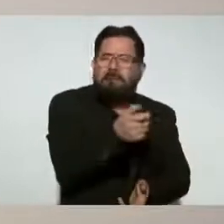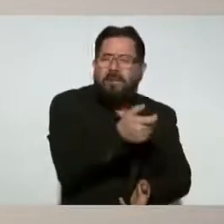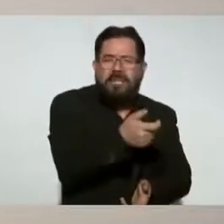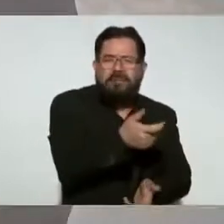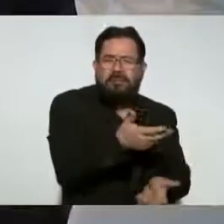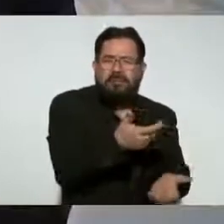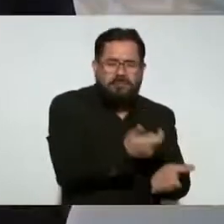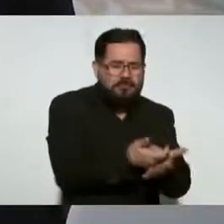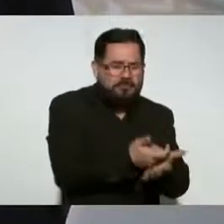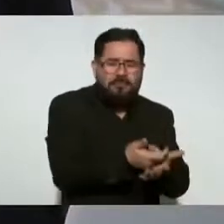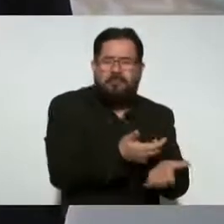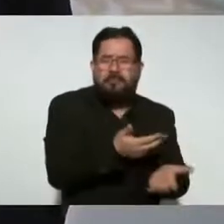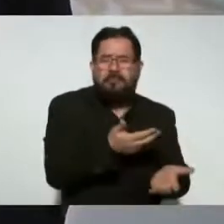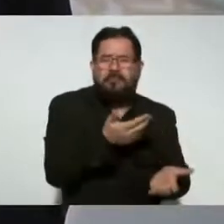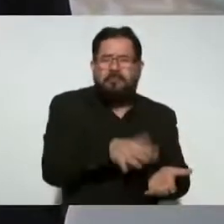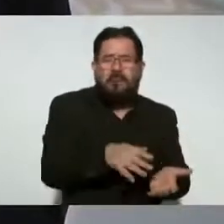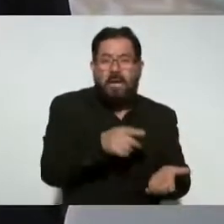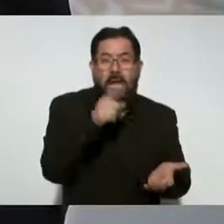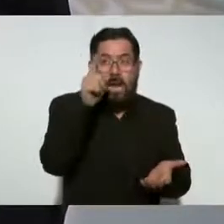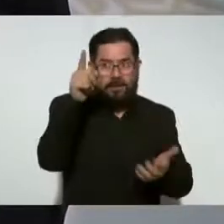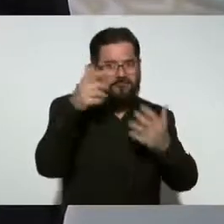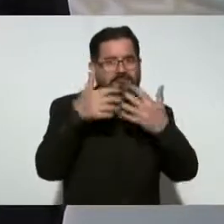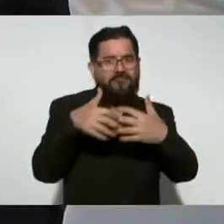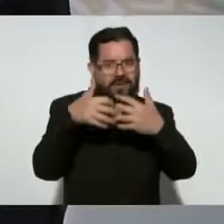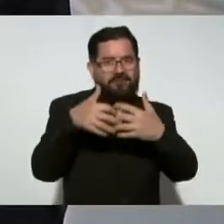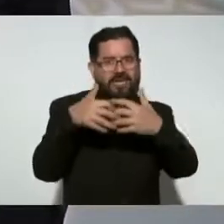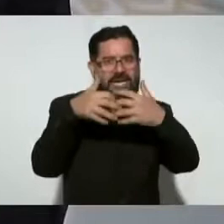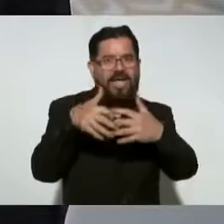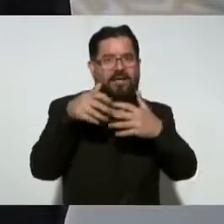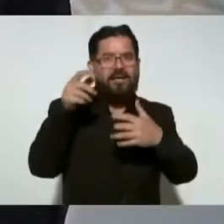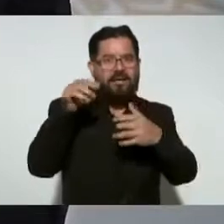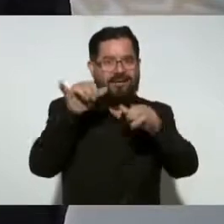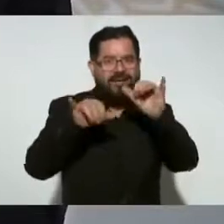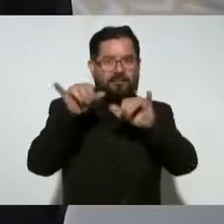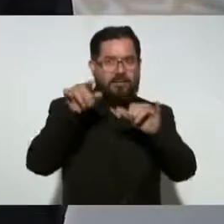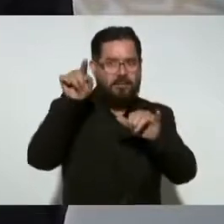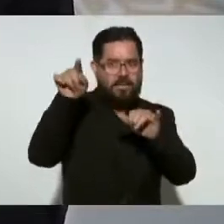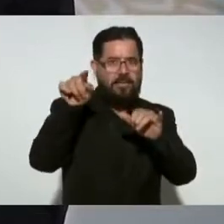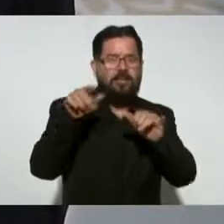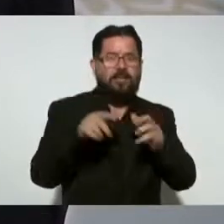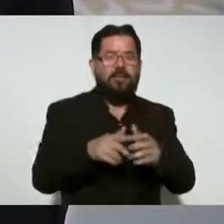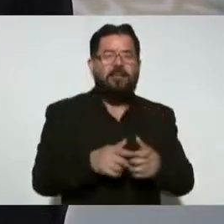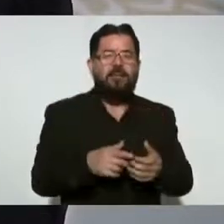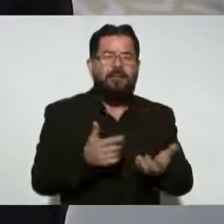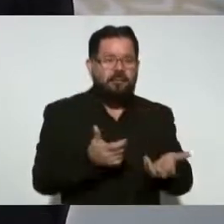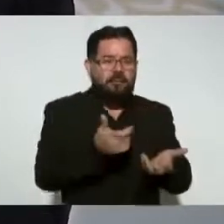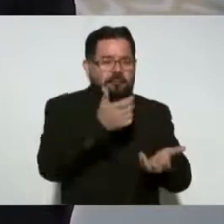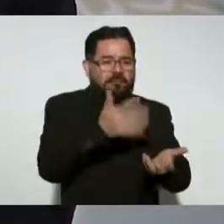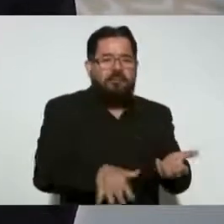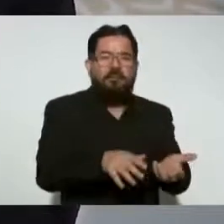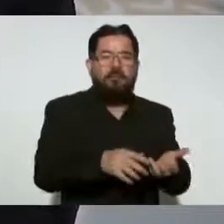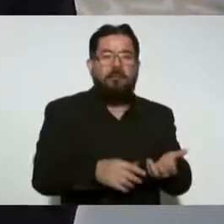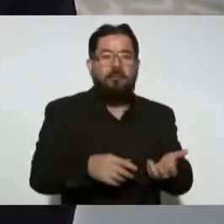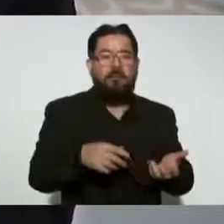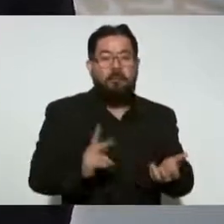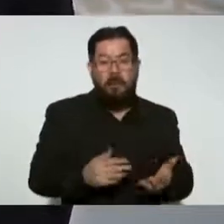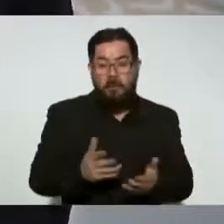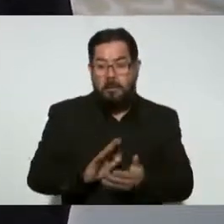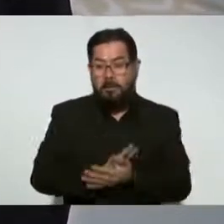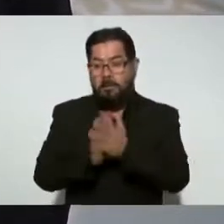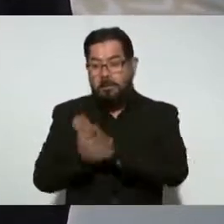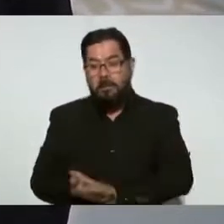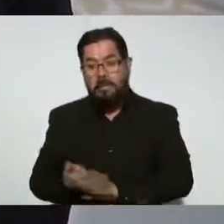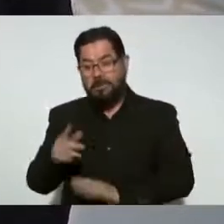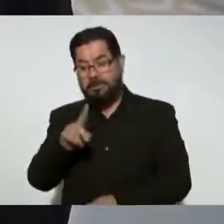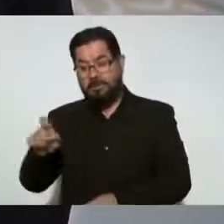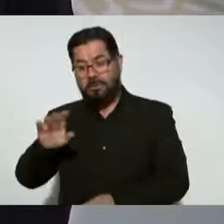en fábrica, en laboratorio, ya no se va a seguir comprando en 150.